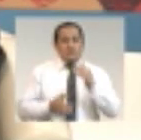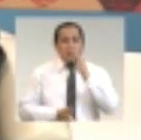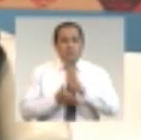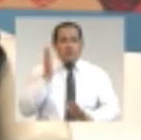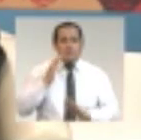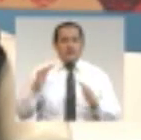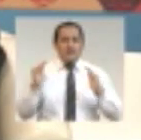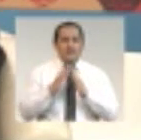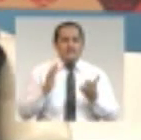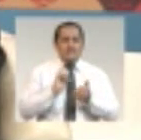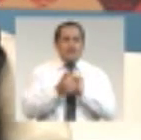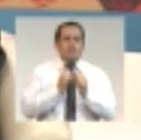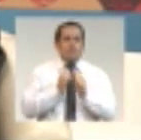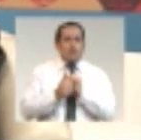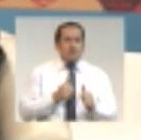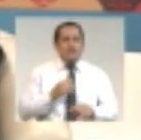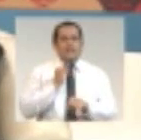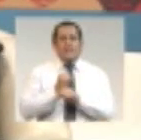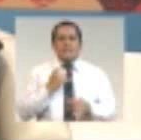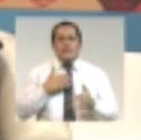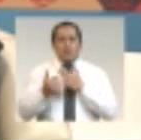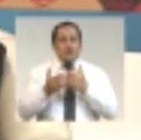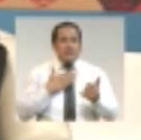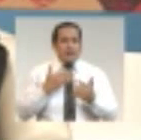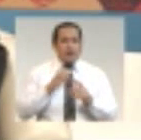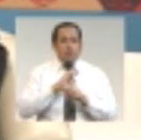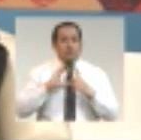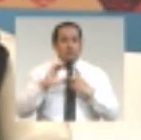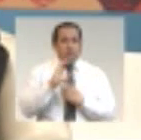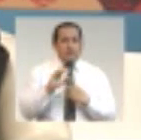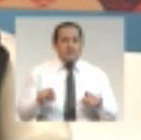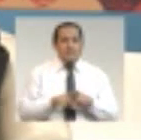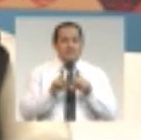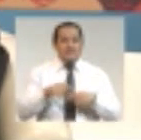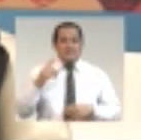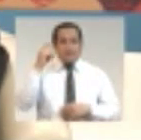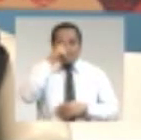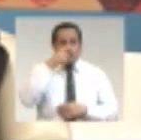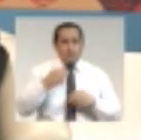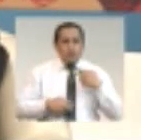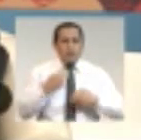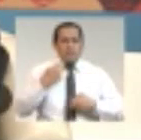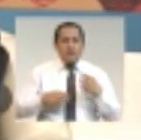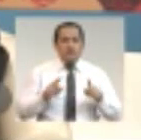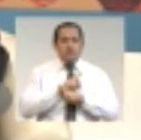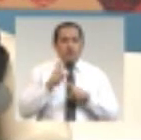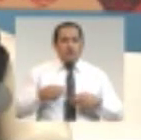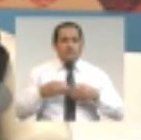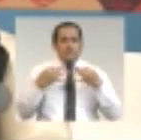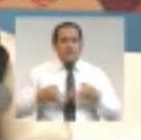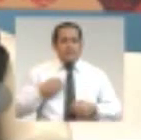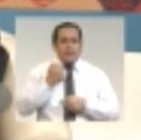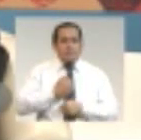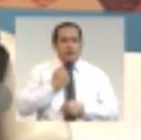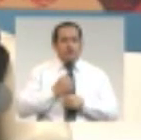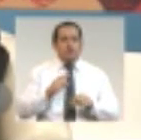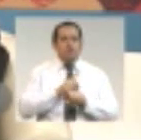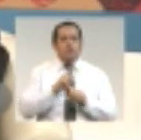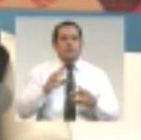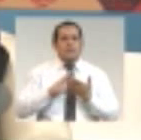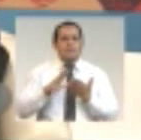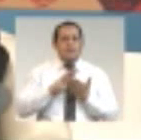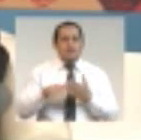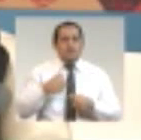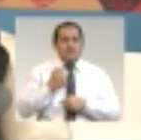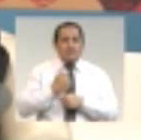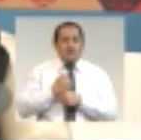espectáculos públicos, sean deportivos o sean de naturaleza cultural, es un gran problema. Al no tener conformidad de obra, tampoco tiene